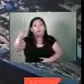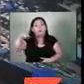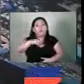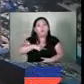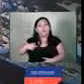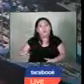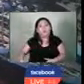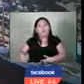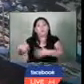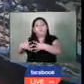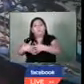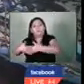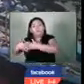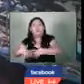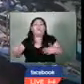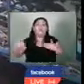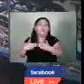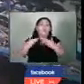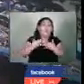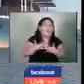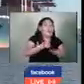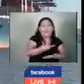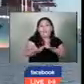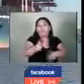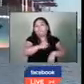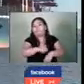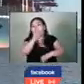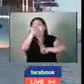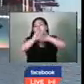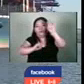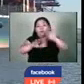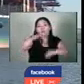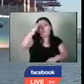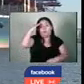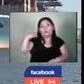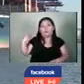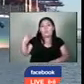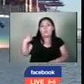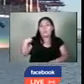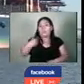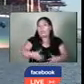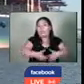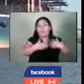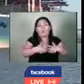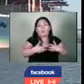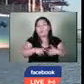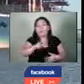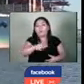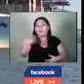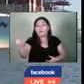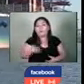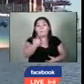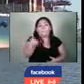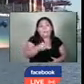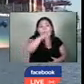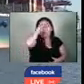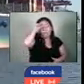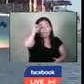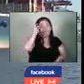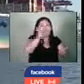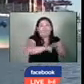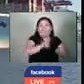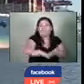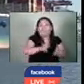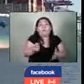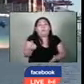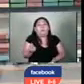también afectarán las contrataciones de temporada. Según Silvia Cuellar, los empresarios no necesitarán colaboradores debido a las posibles pérdidas